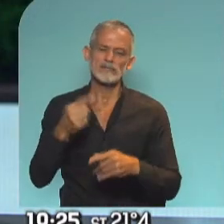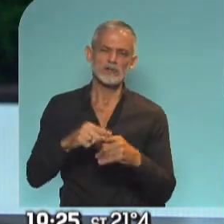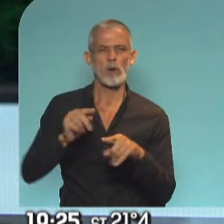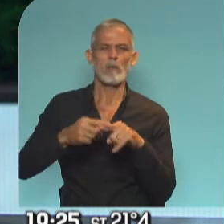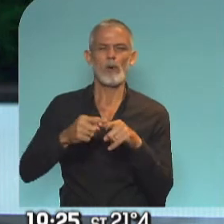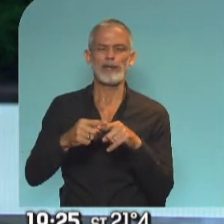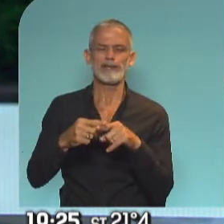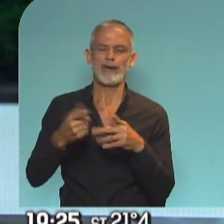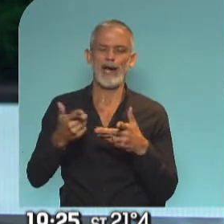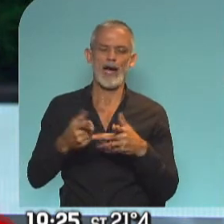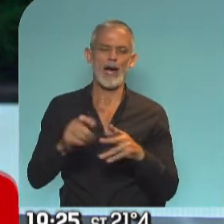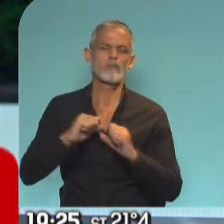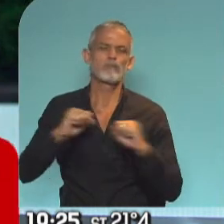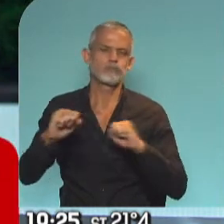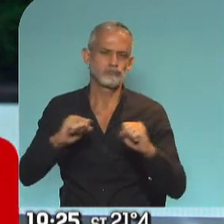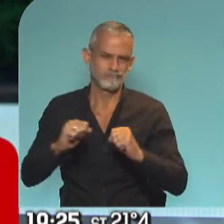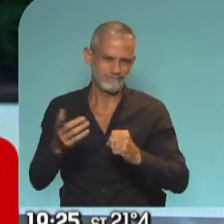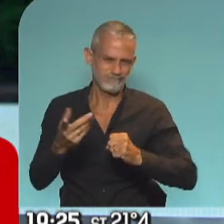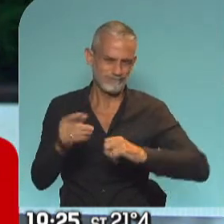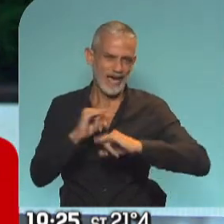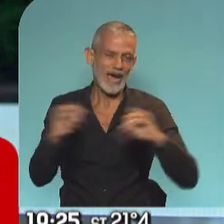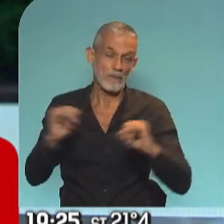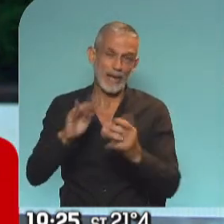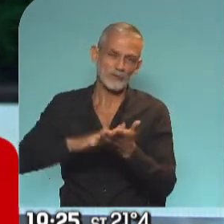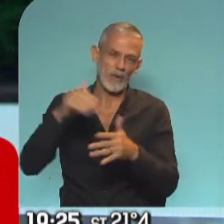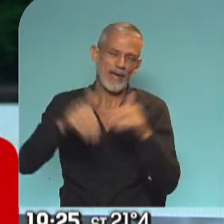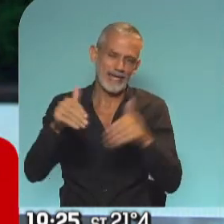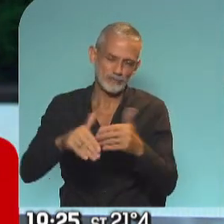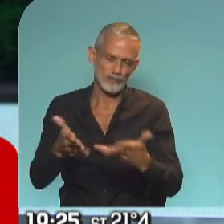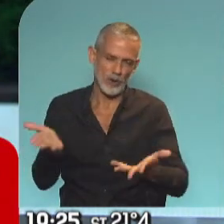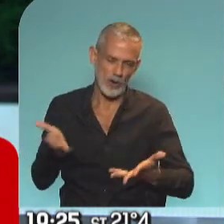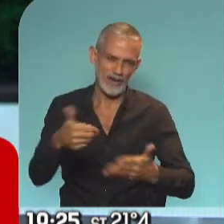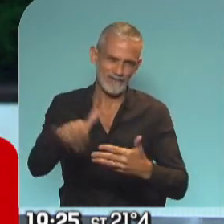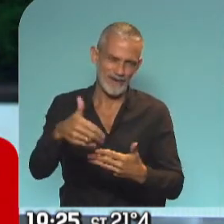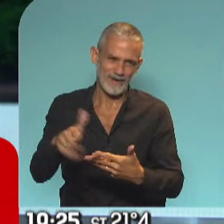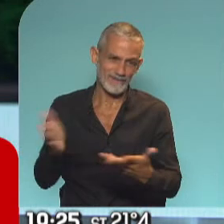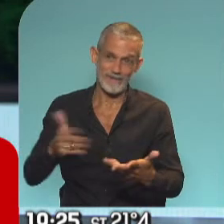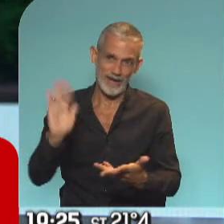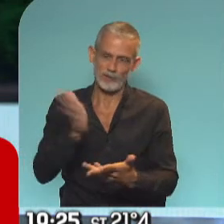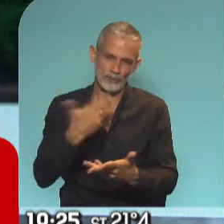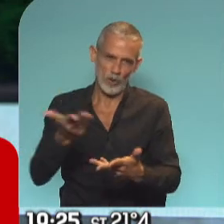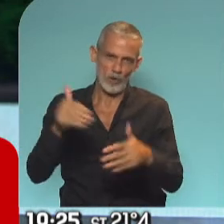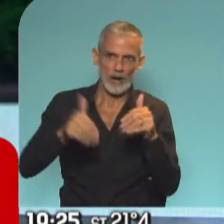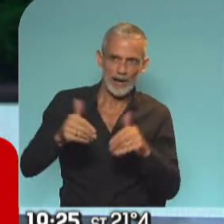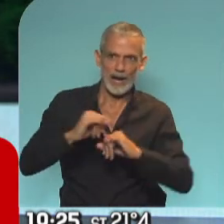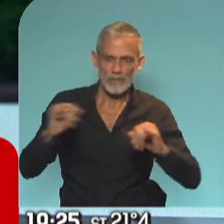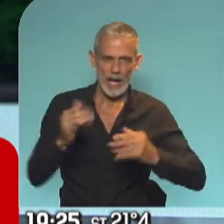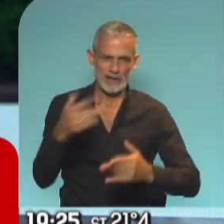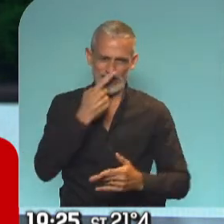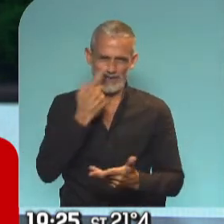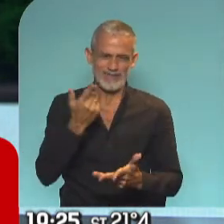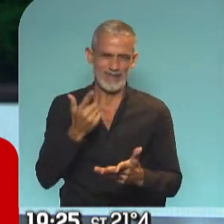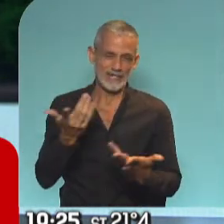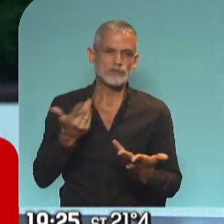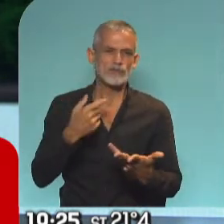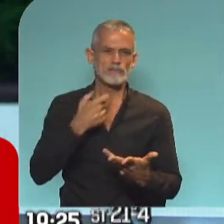también le preguntábamos al ministro un poco el tema de la campaña que se viene para este año, una campaña electoral, todos estarán en campaña electoral y se quiere instalar